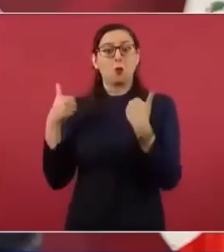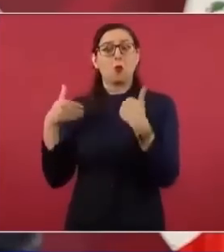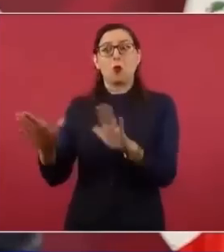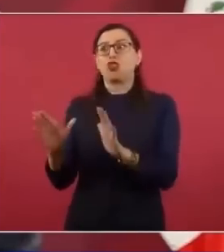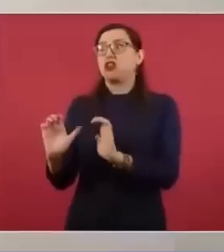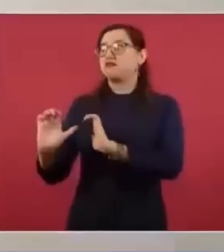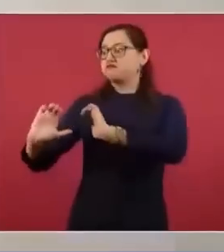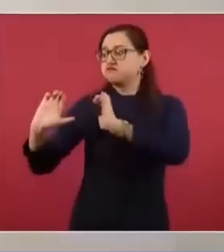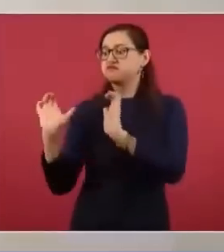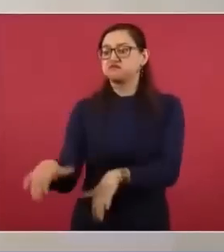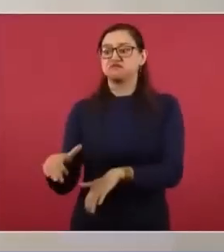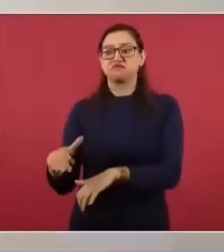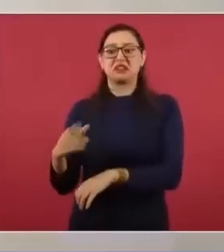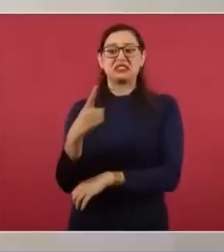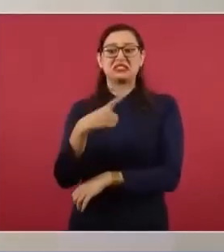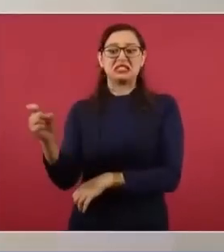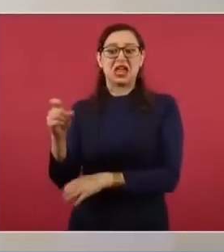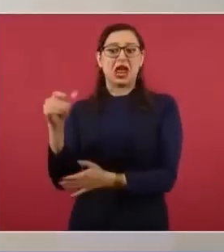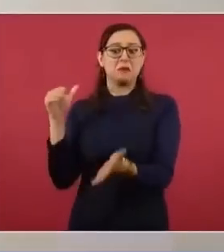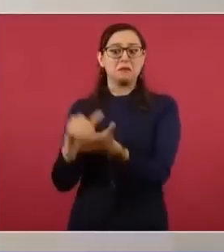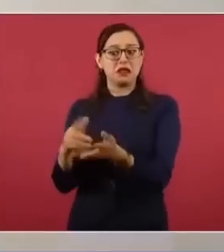50,000, 100,000